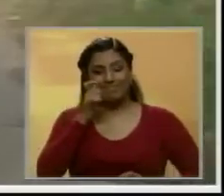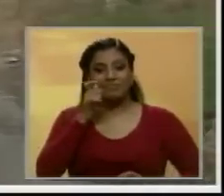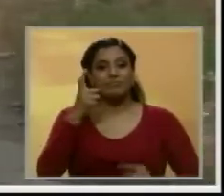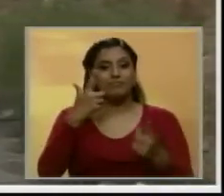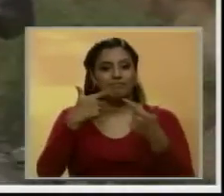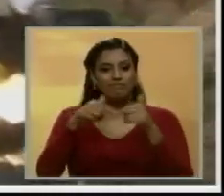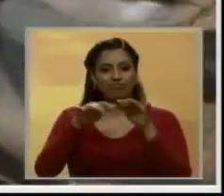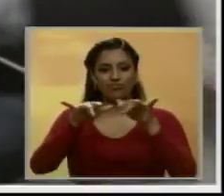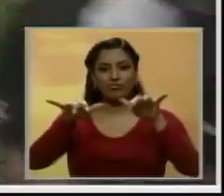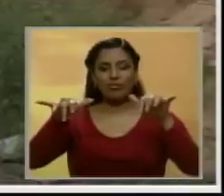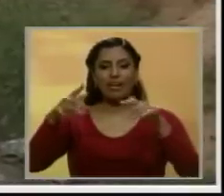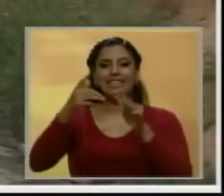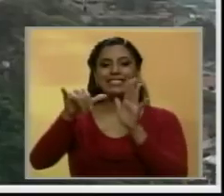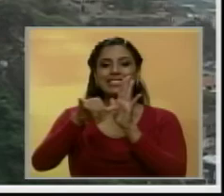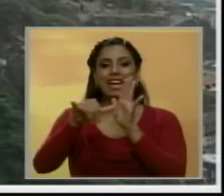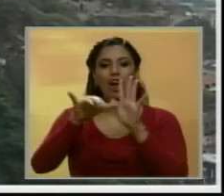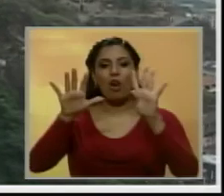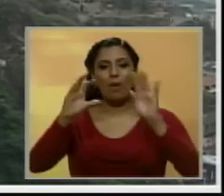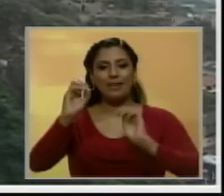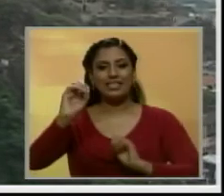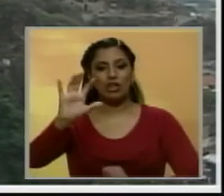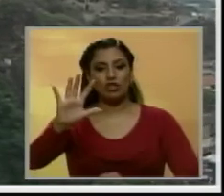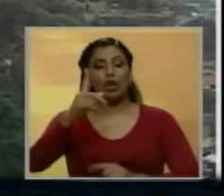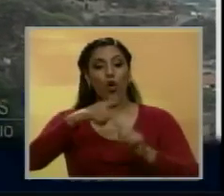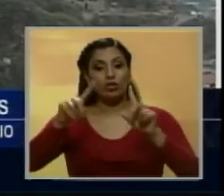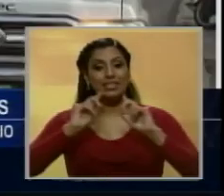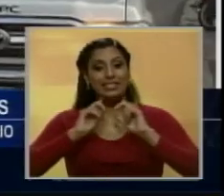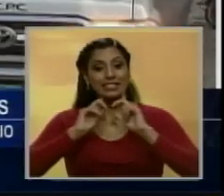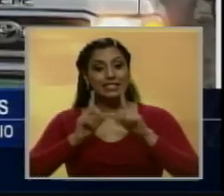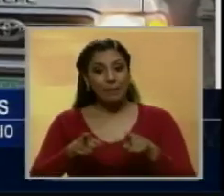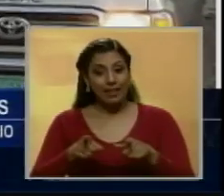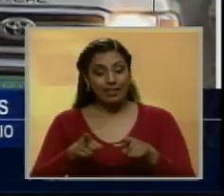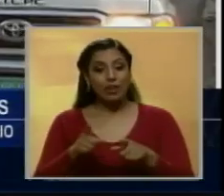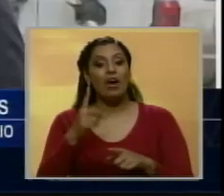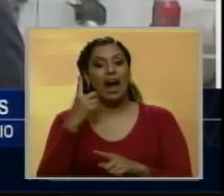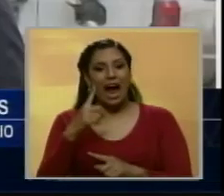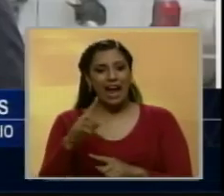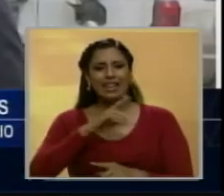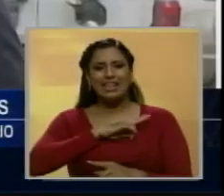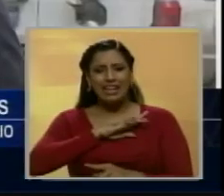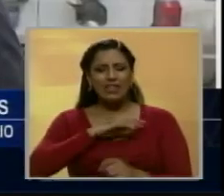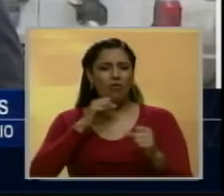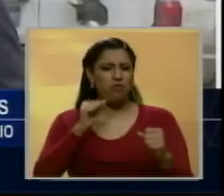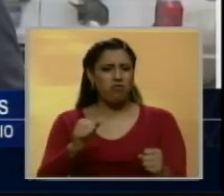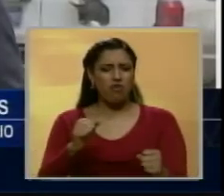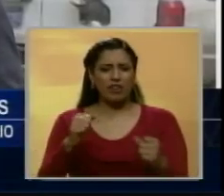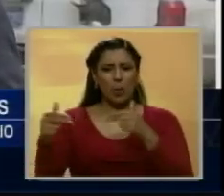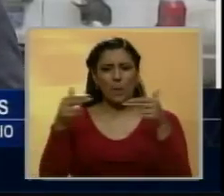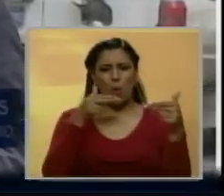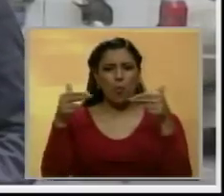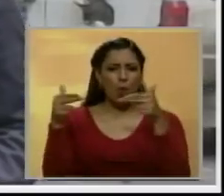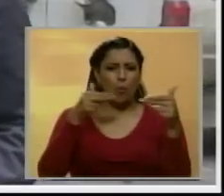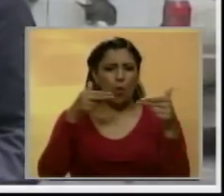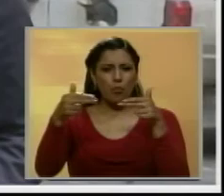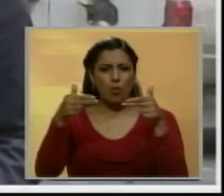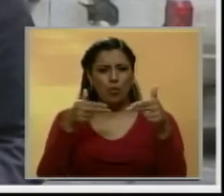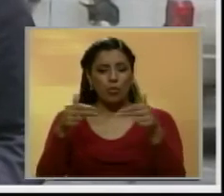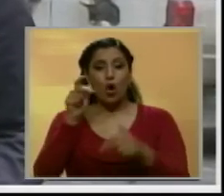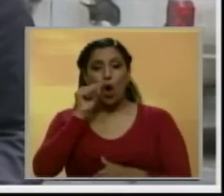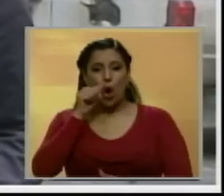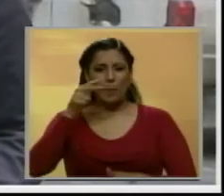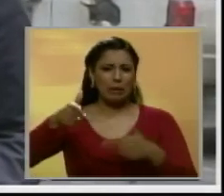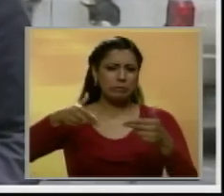se encuentran desplegados en la Cota 905 y en el cementerio, donde se han generado fuertes intercambios de disparos con